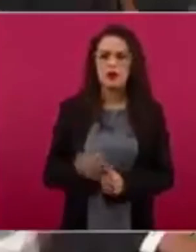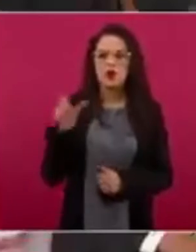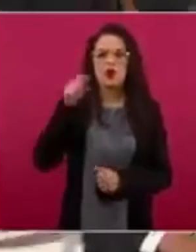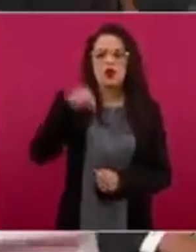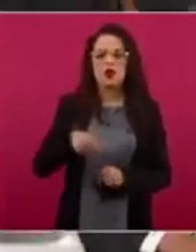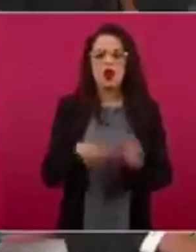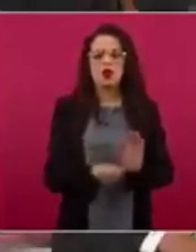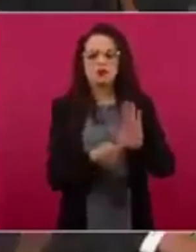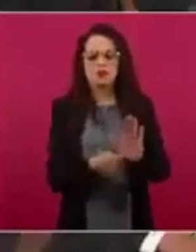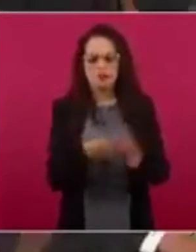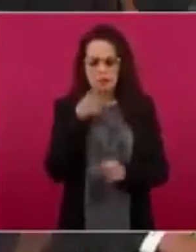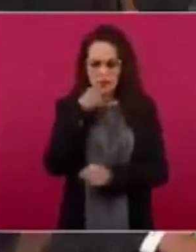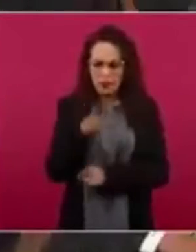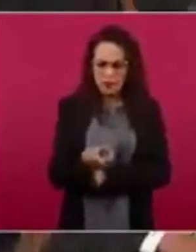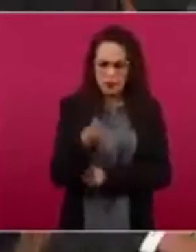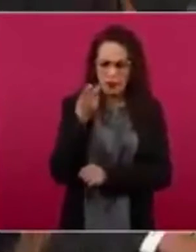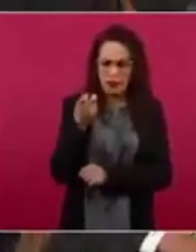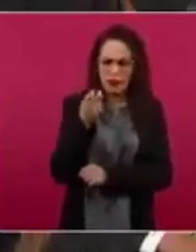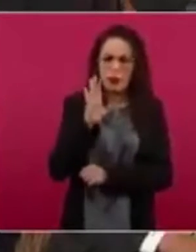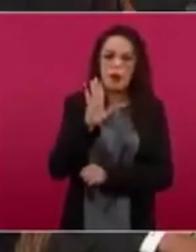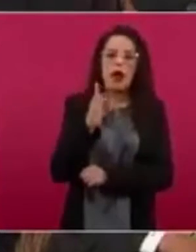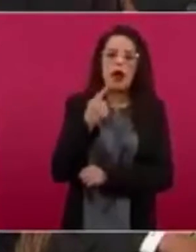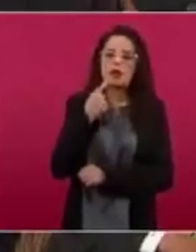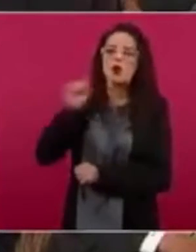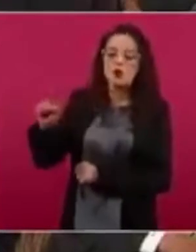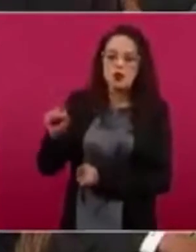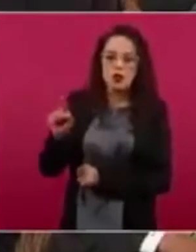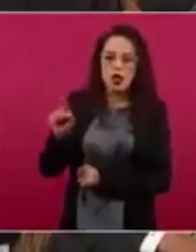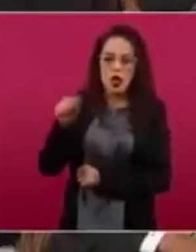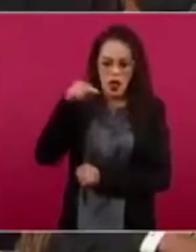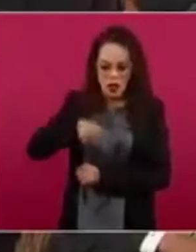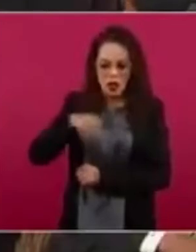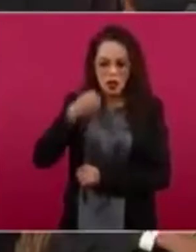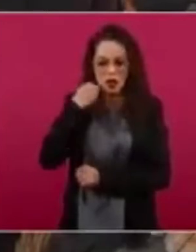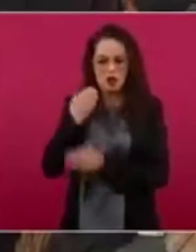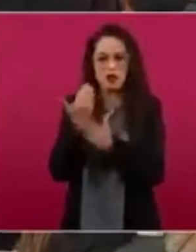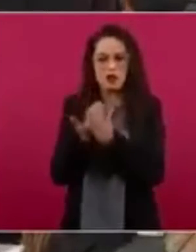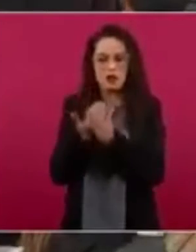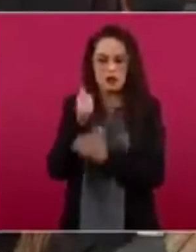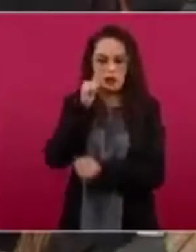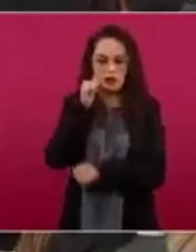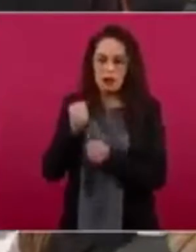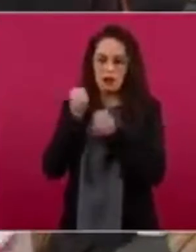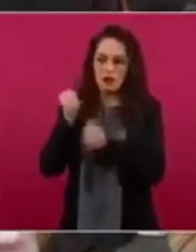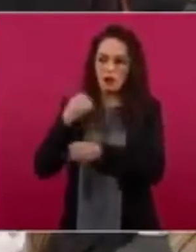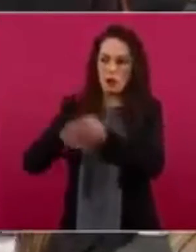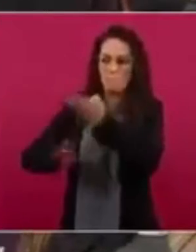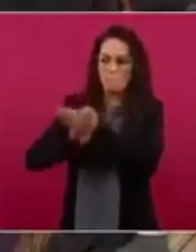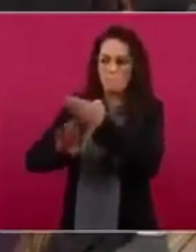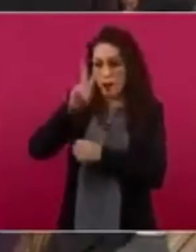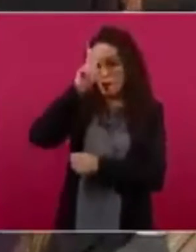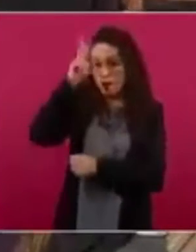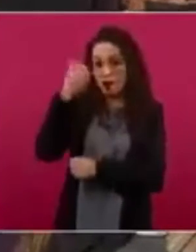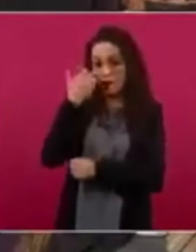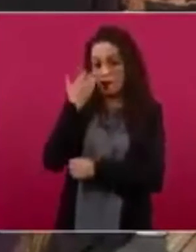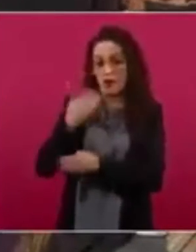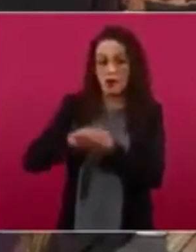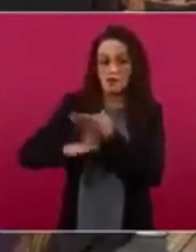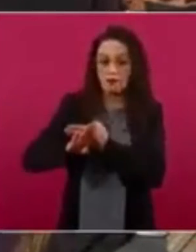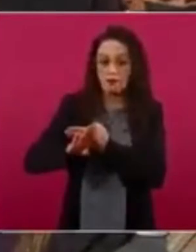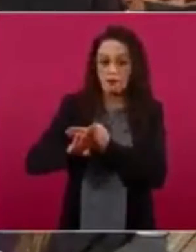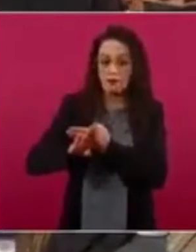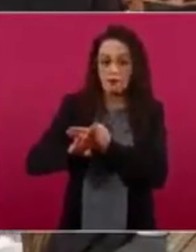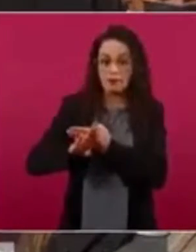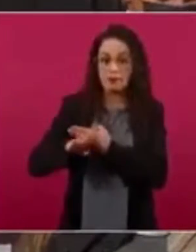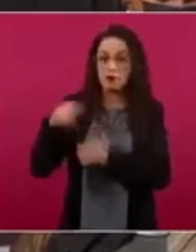inquietud o denuncia ante sus conferencias, pues se venían las amenazas fuertes. Amenazas que, como le repetí